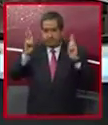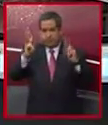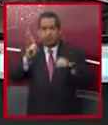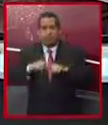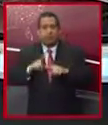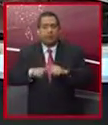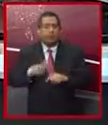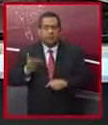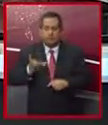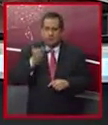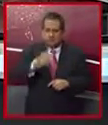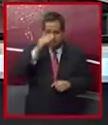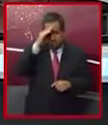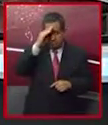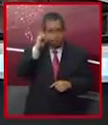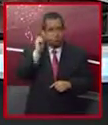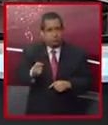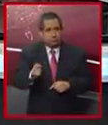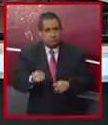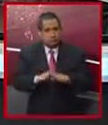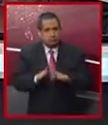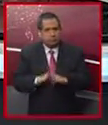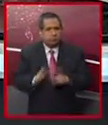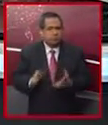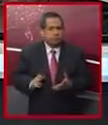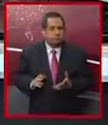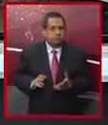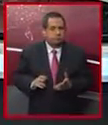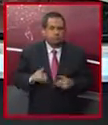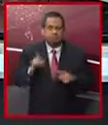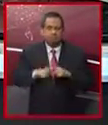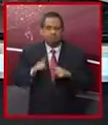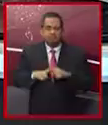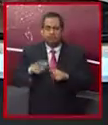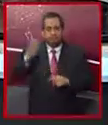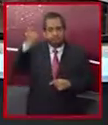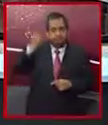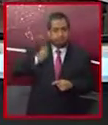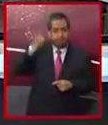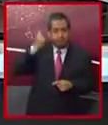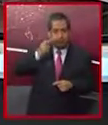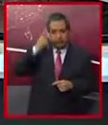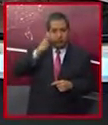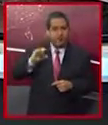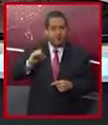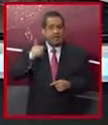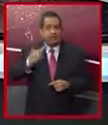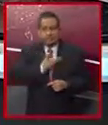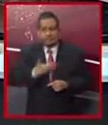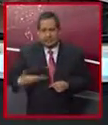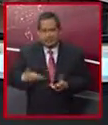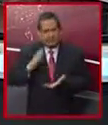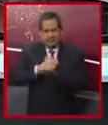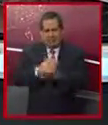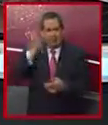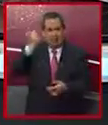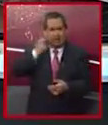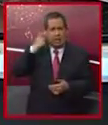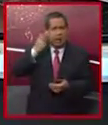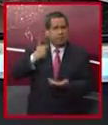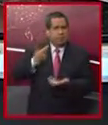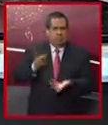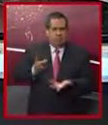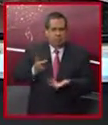es terminar de una vez por todas con las pensiones para los expresidentes, que terminan siendo